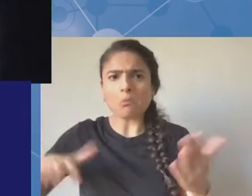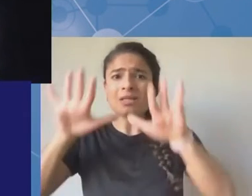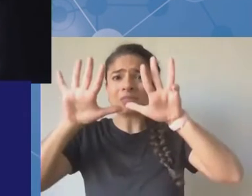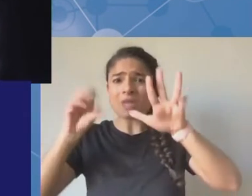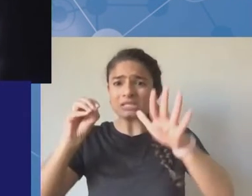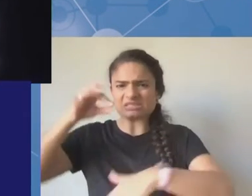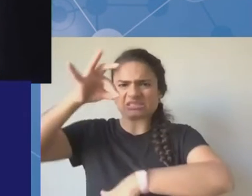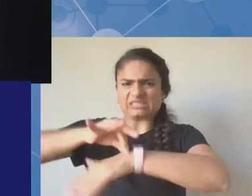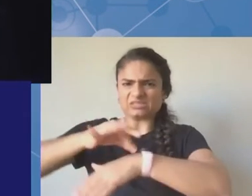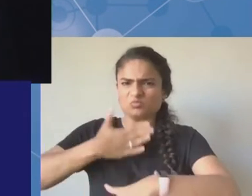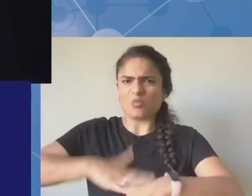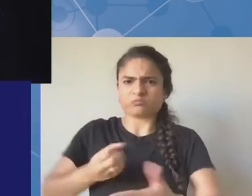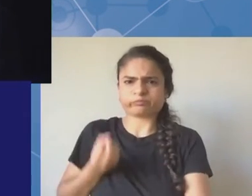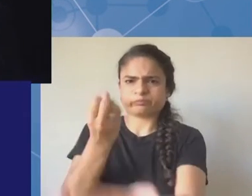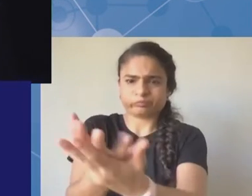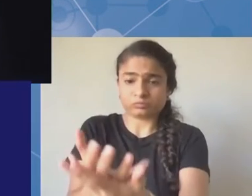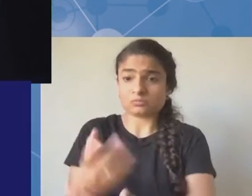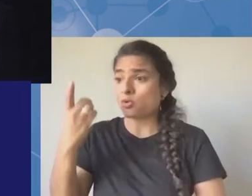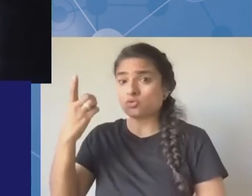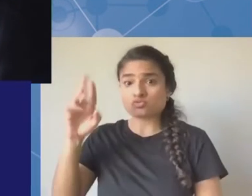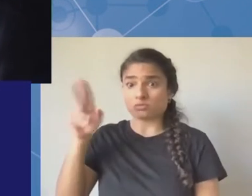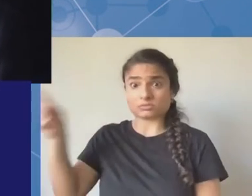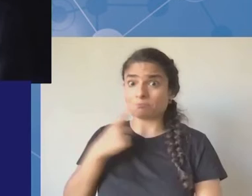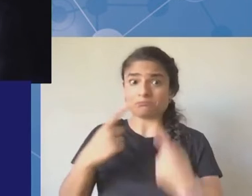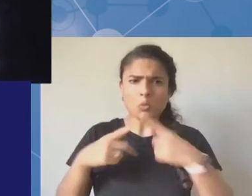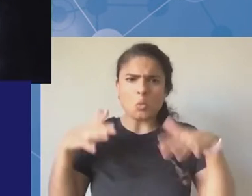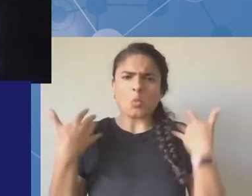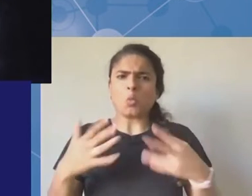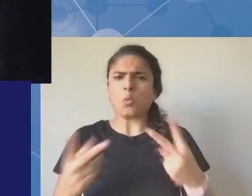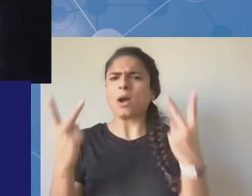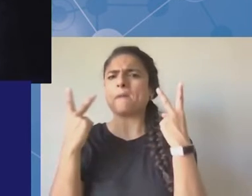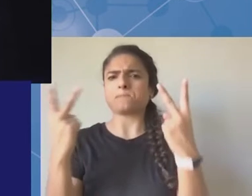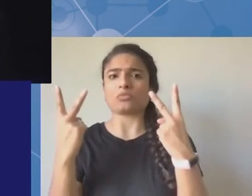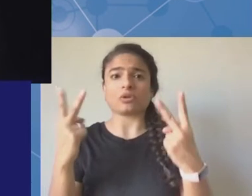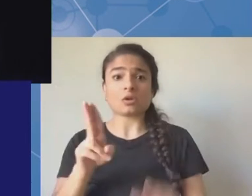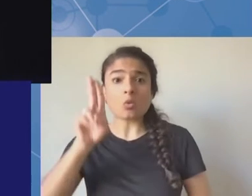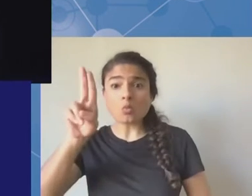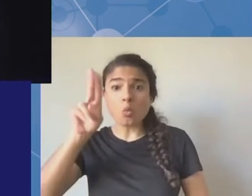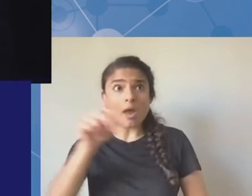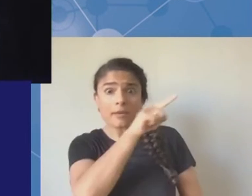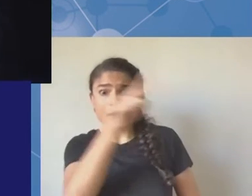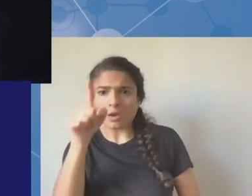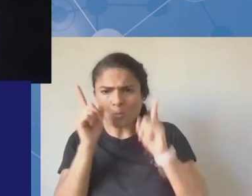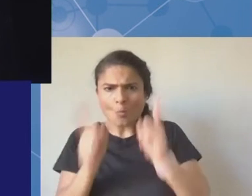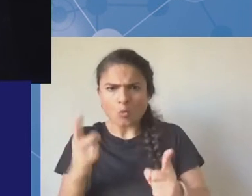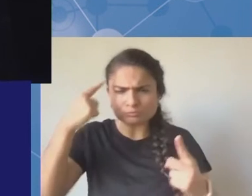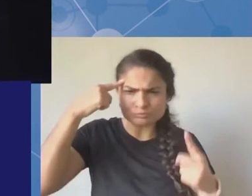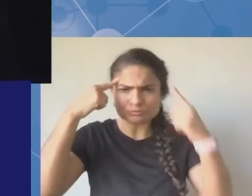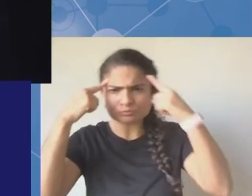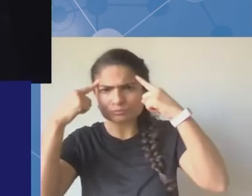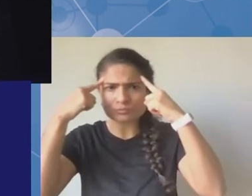La ONU considera que cortar acceso a Internet es algo que significa